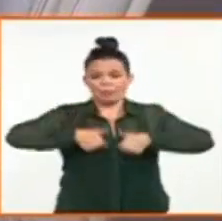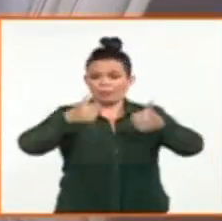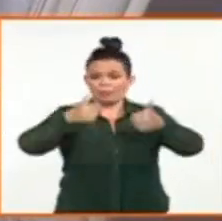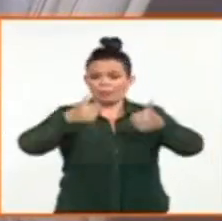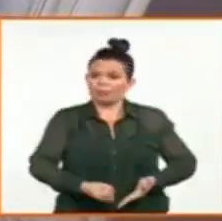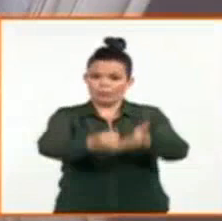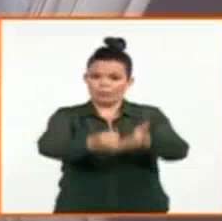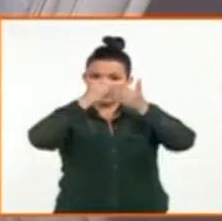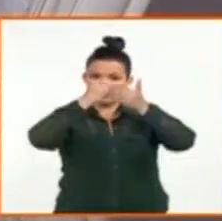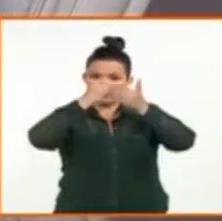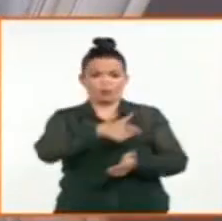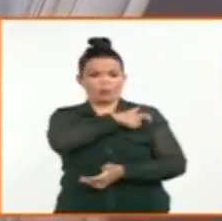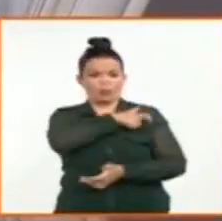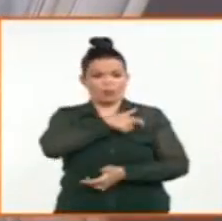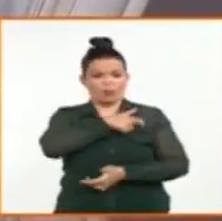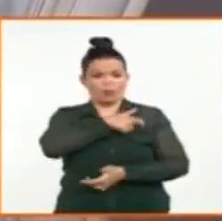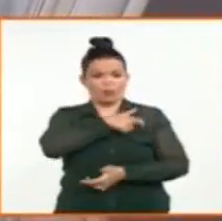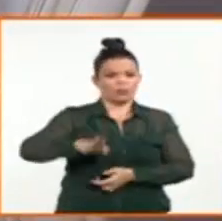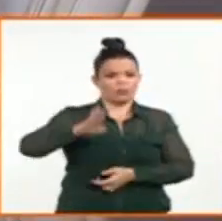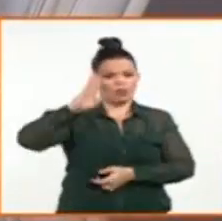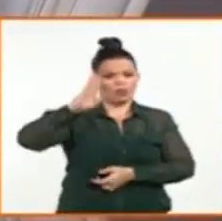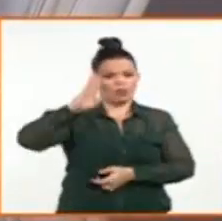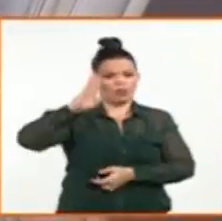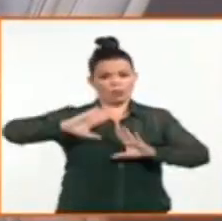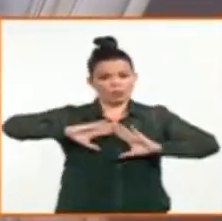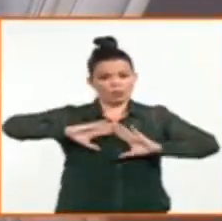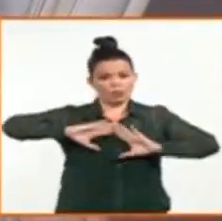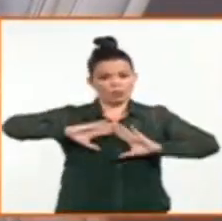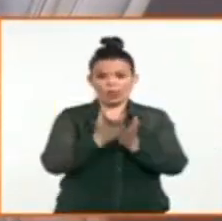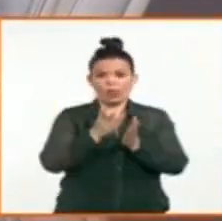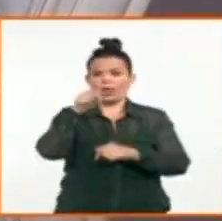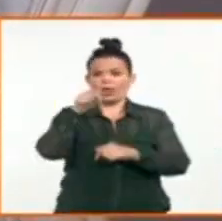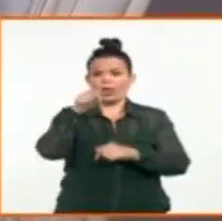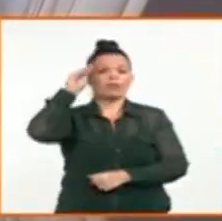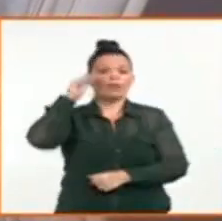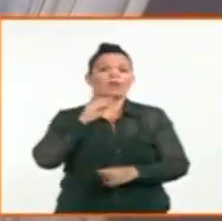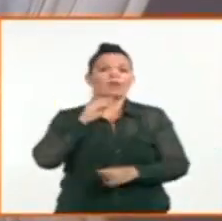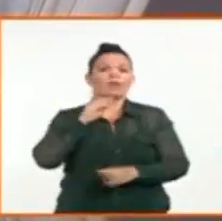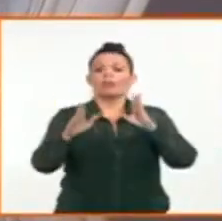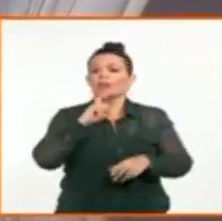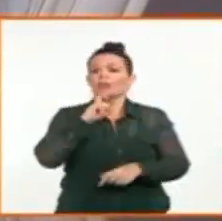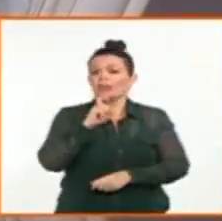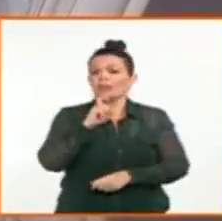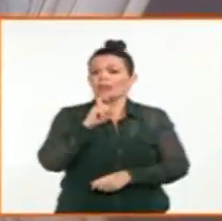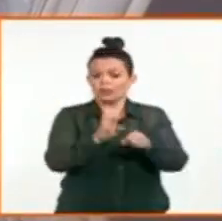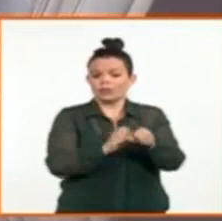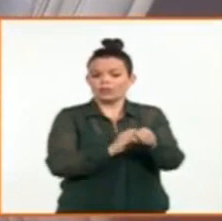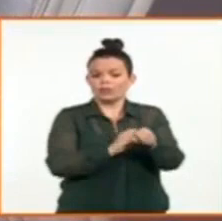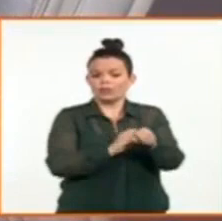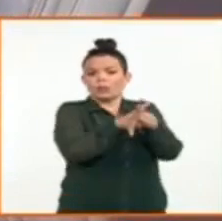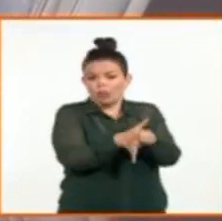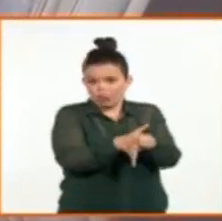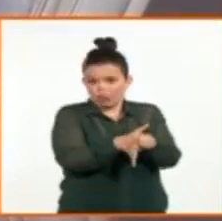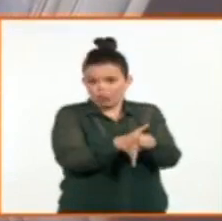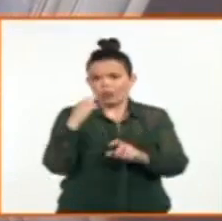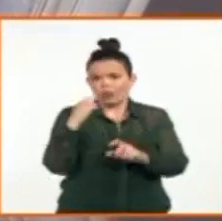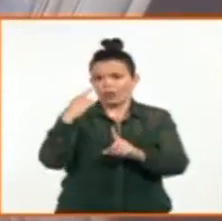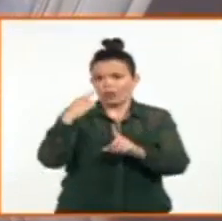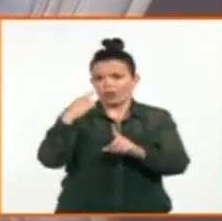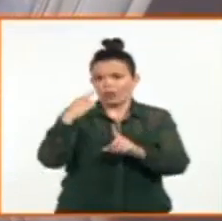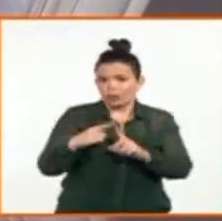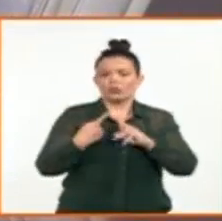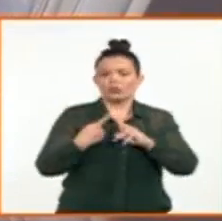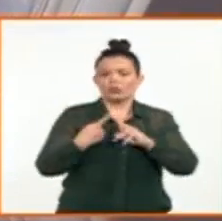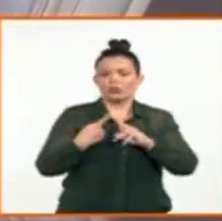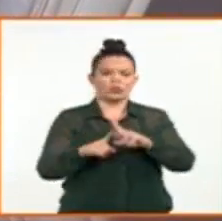Interior en esta tarea. Permitió realmente que, en medio del pico de la pandemia, se buscaran soluciones y se llegara a las